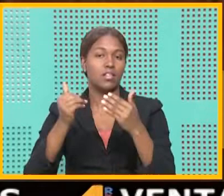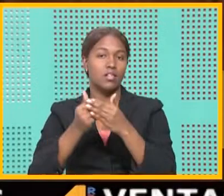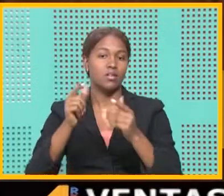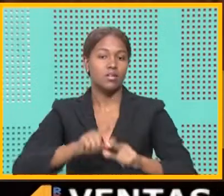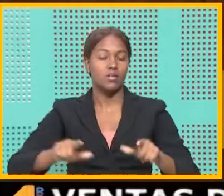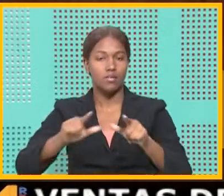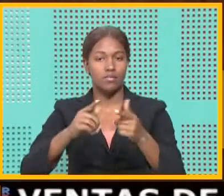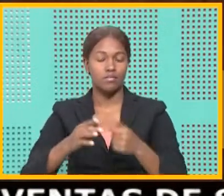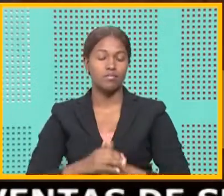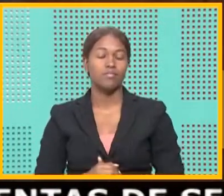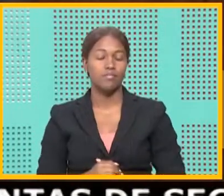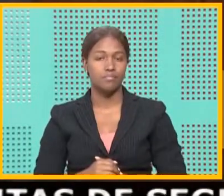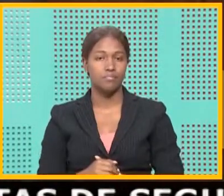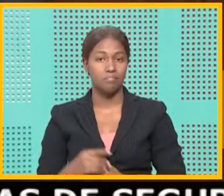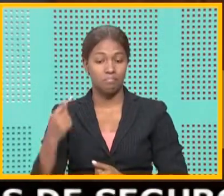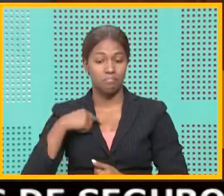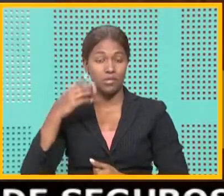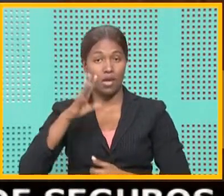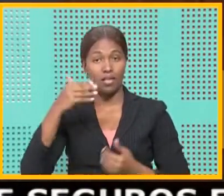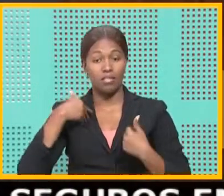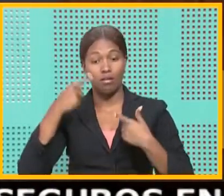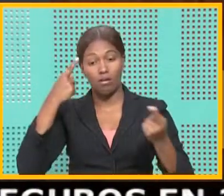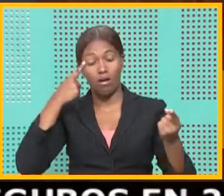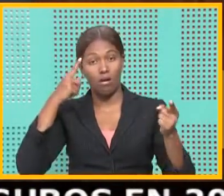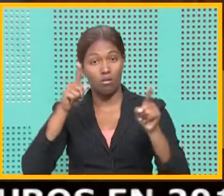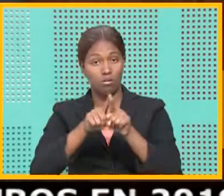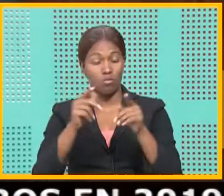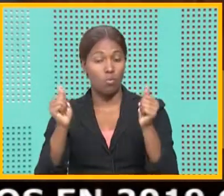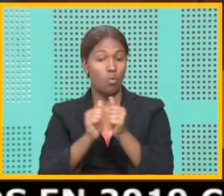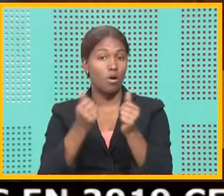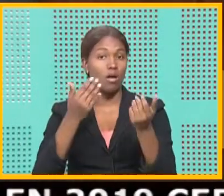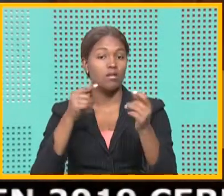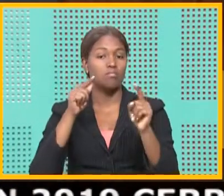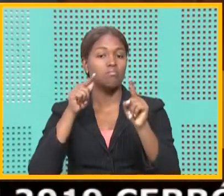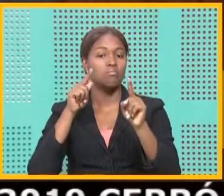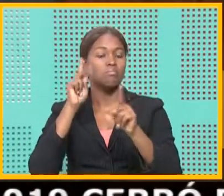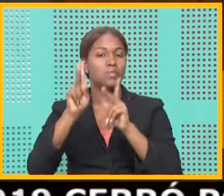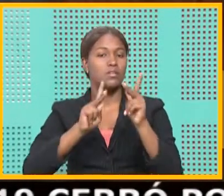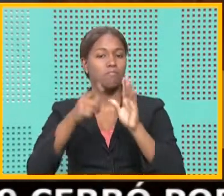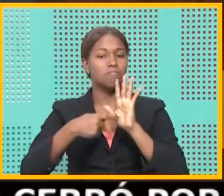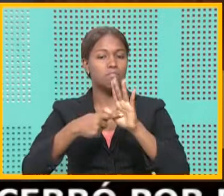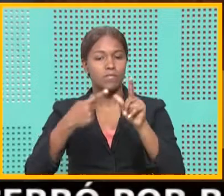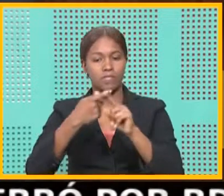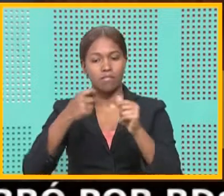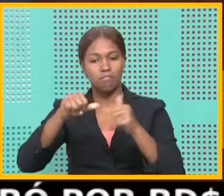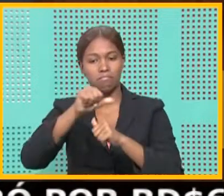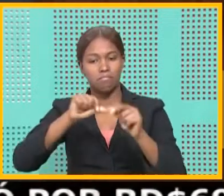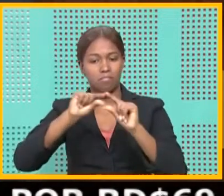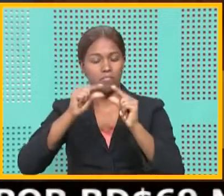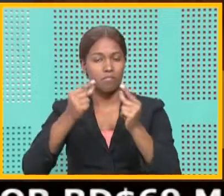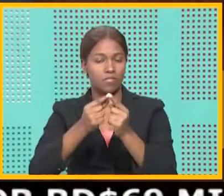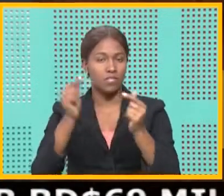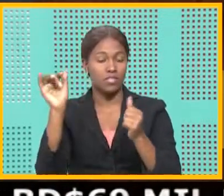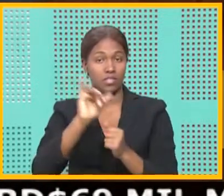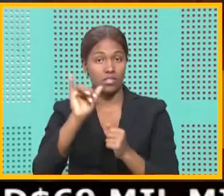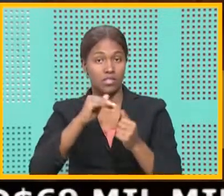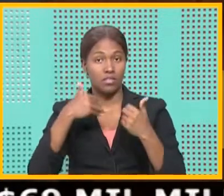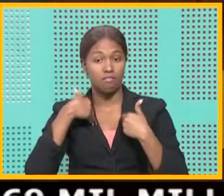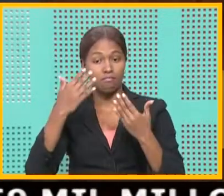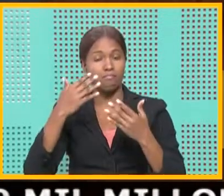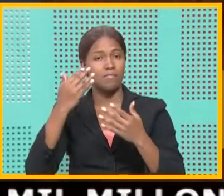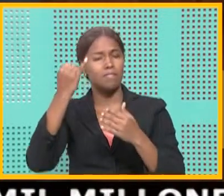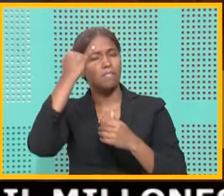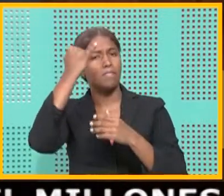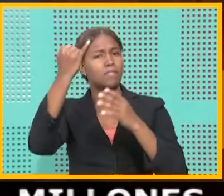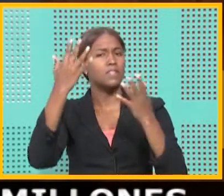Estado moderno. Hemos llegado a unos acuerdos con los representantes de las asociaciones y la idea es